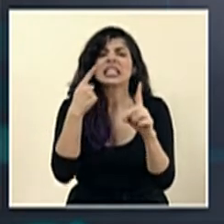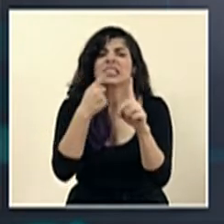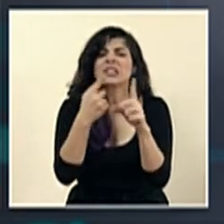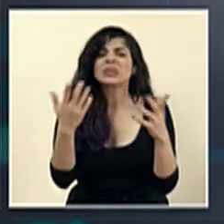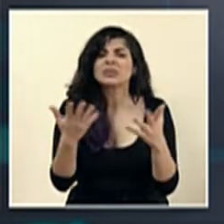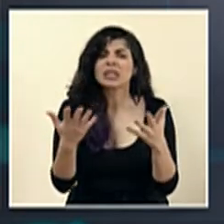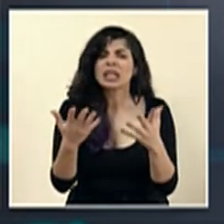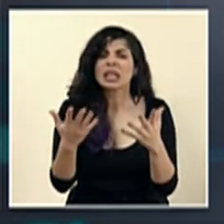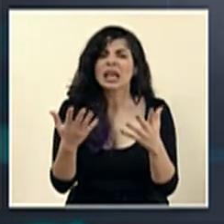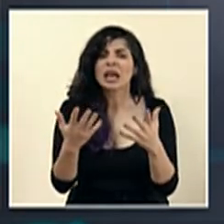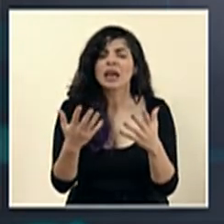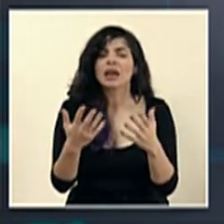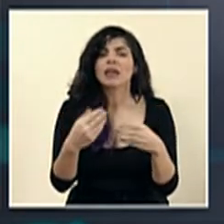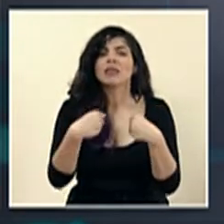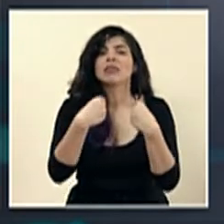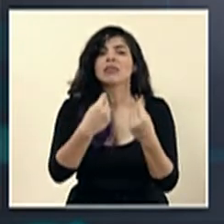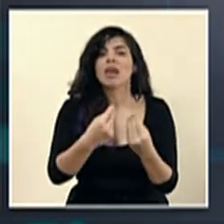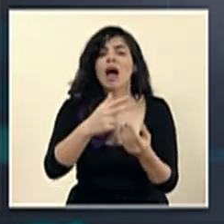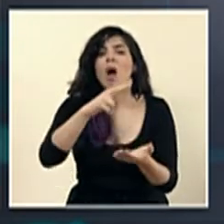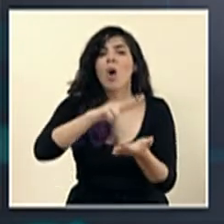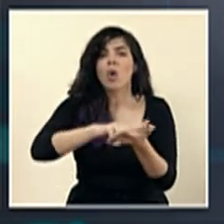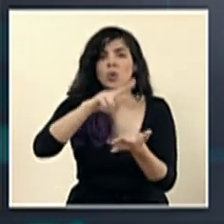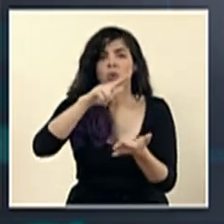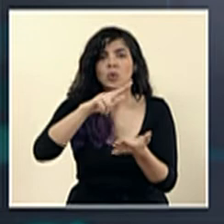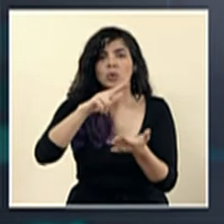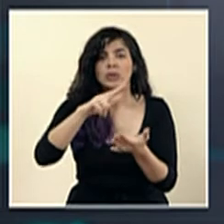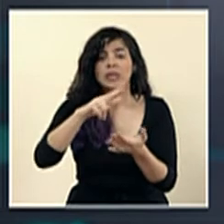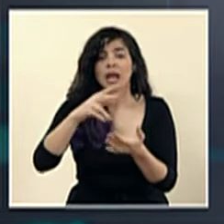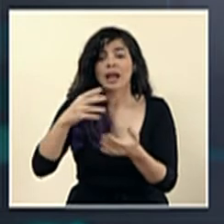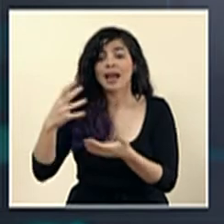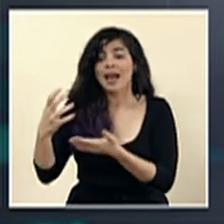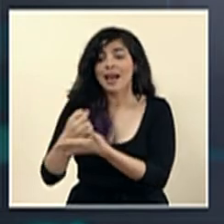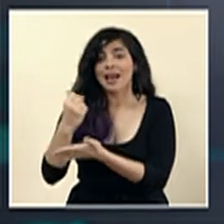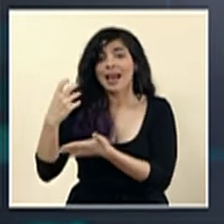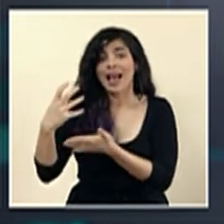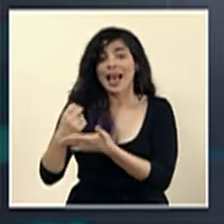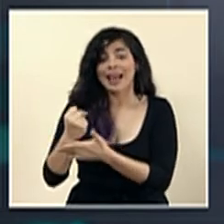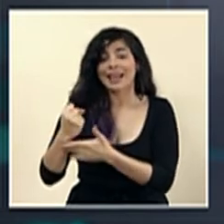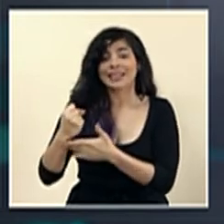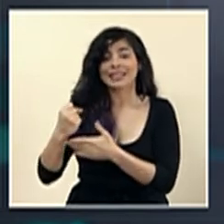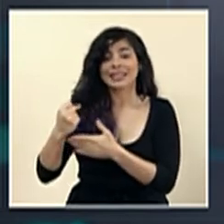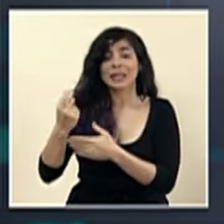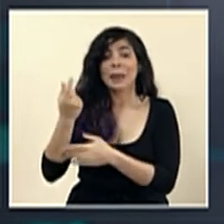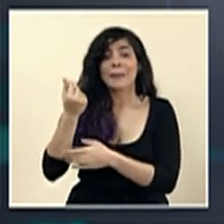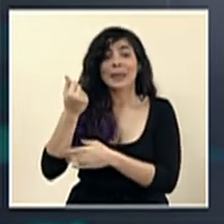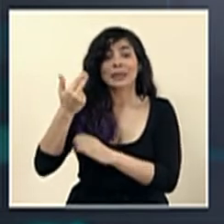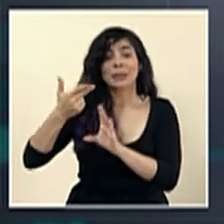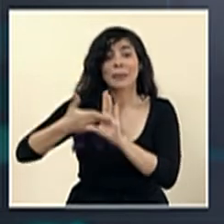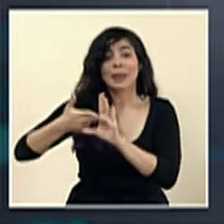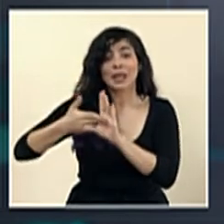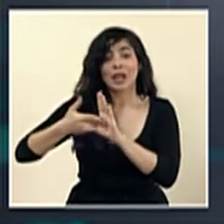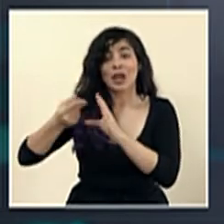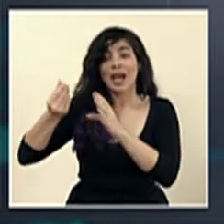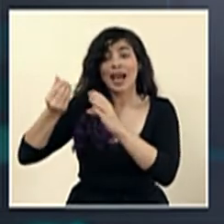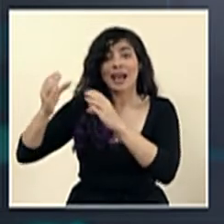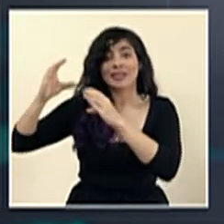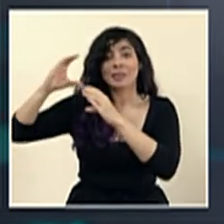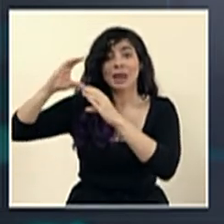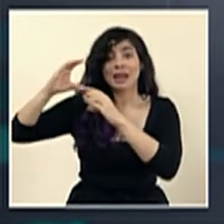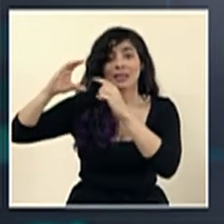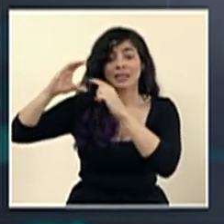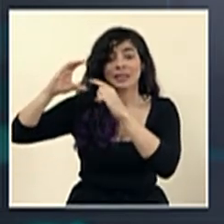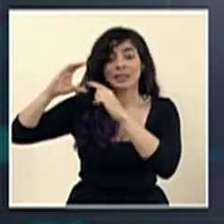lo que hace es autorizar que se use las ganancias extraordinarias de los precios del petróleo que